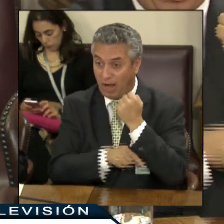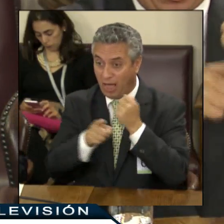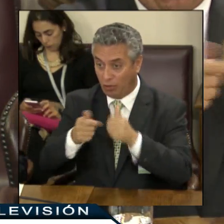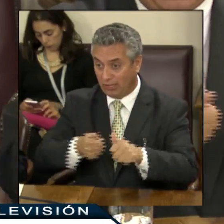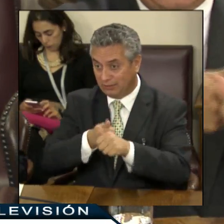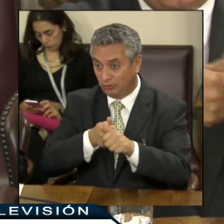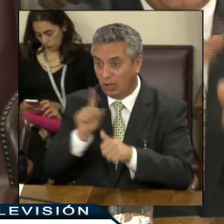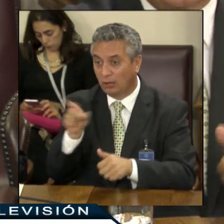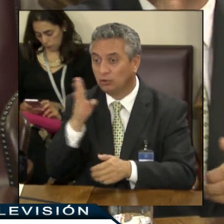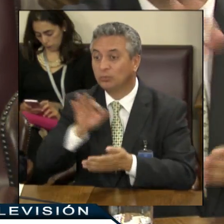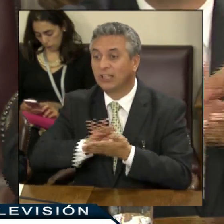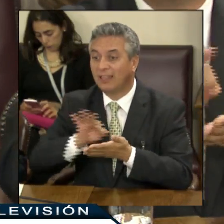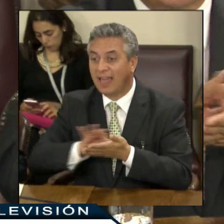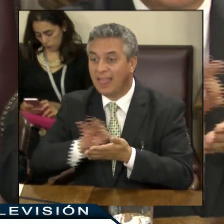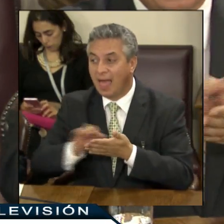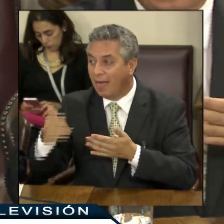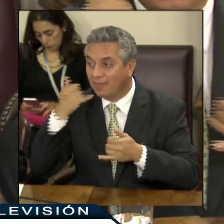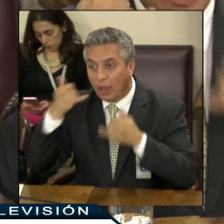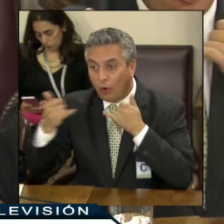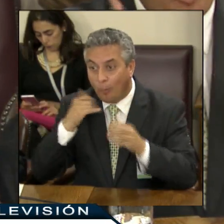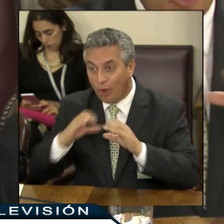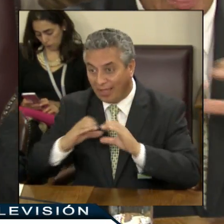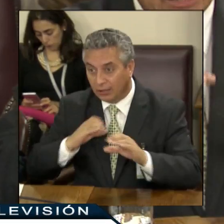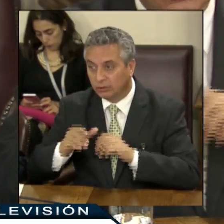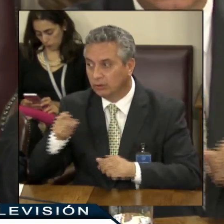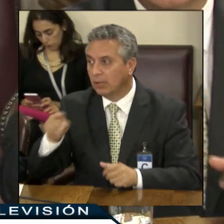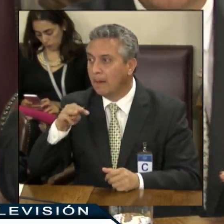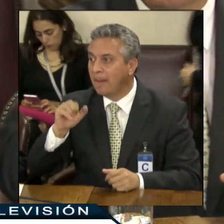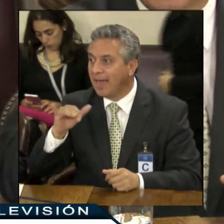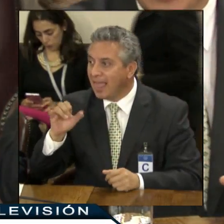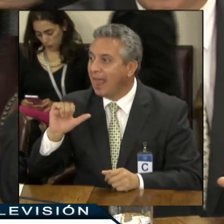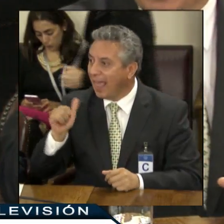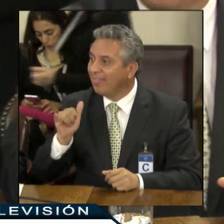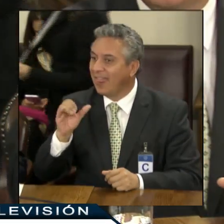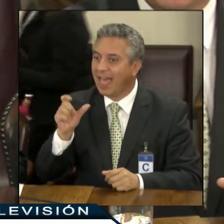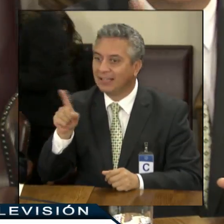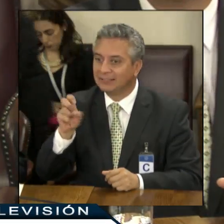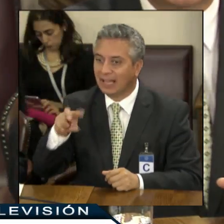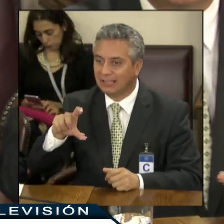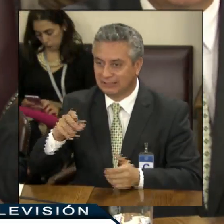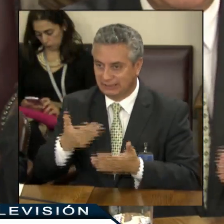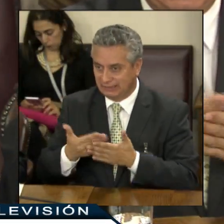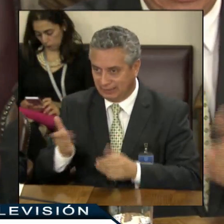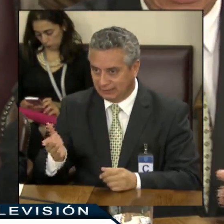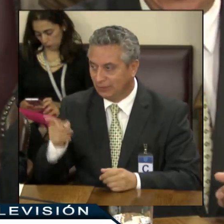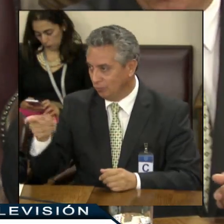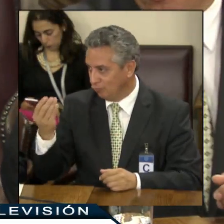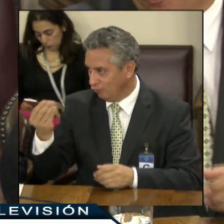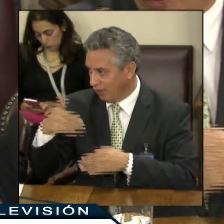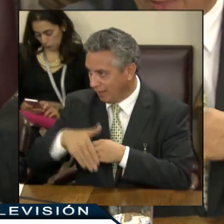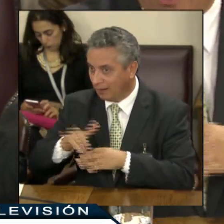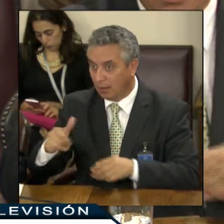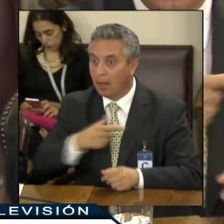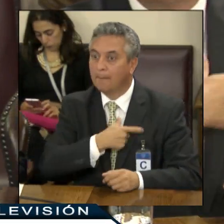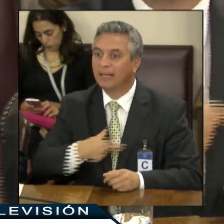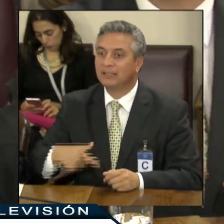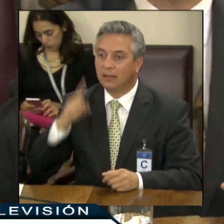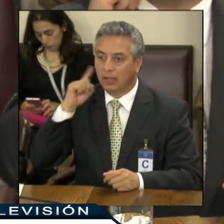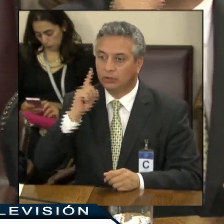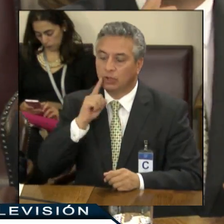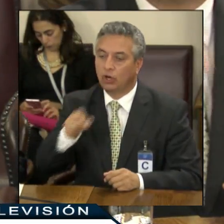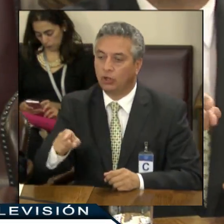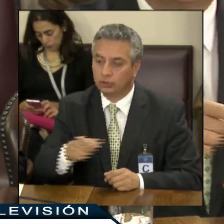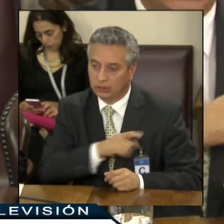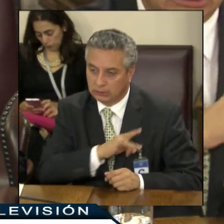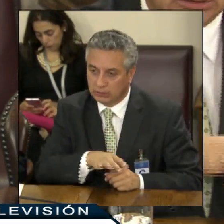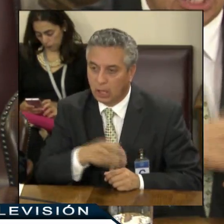subsecretaría de telecomunicaciones Sra María Alejandra Sánchez Muy buenas tardes el presidente de la asociación de sordo de chile